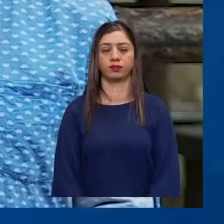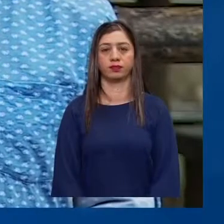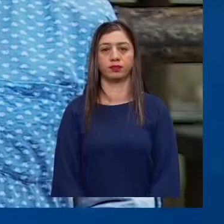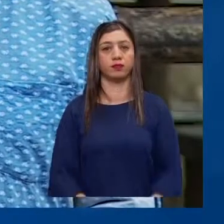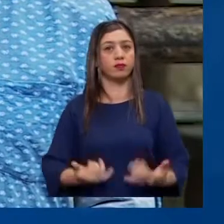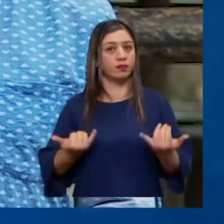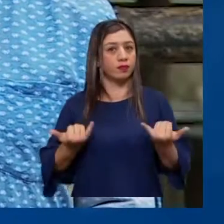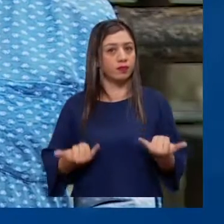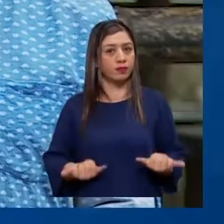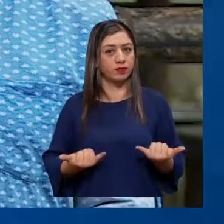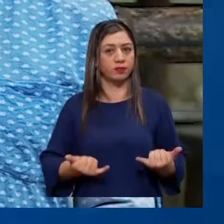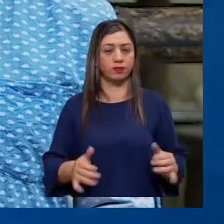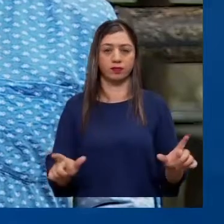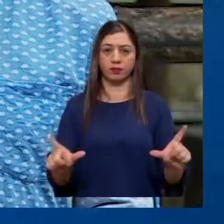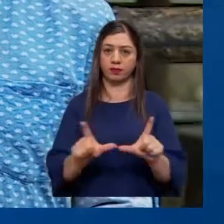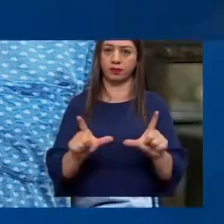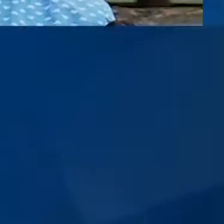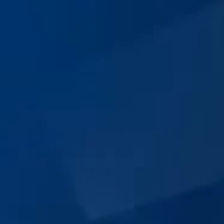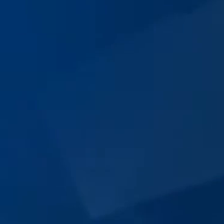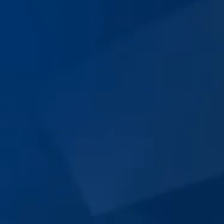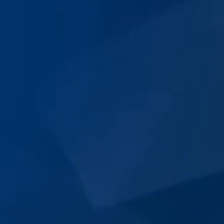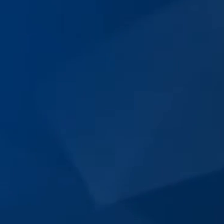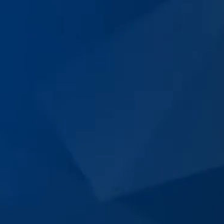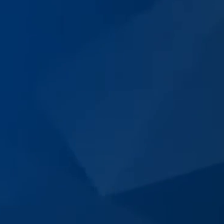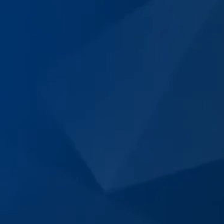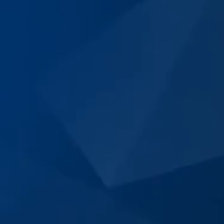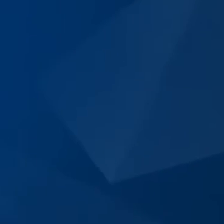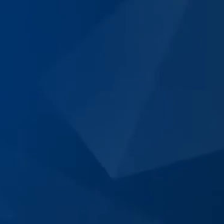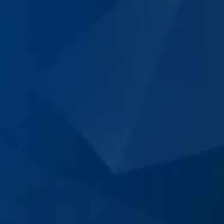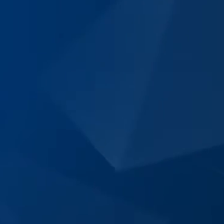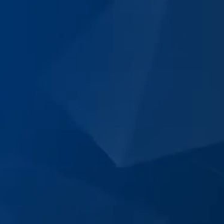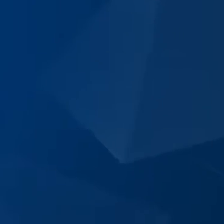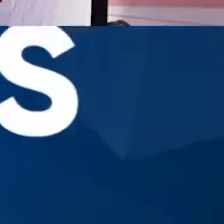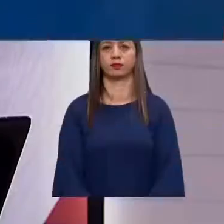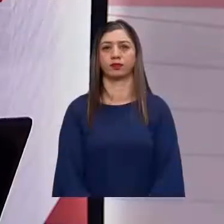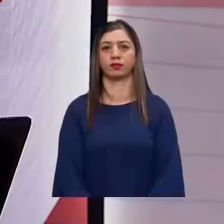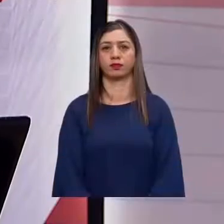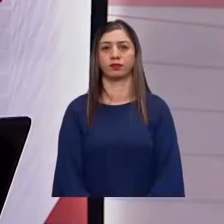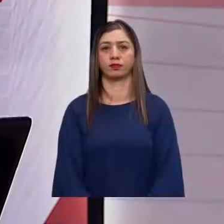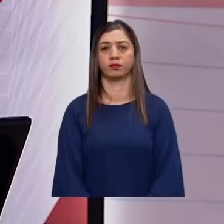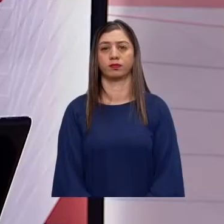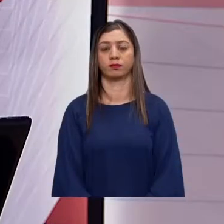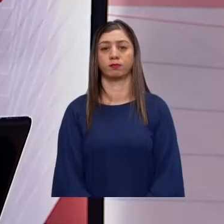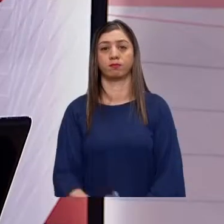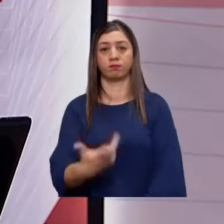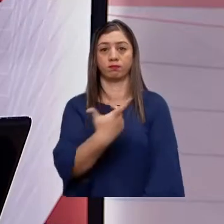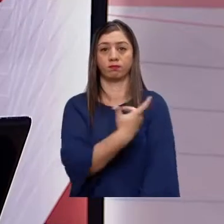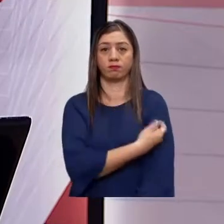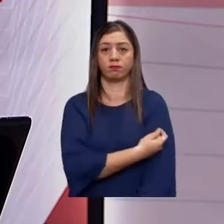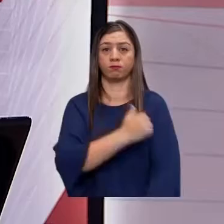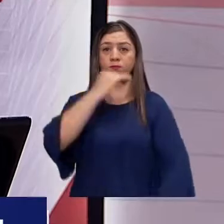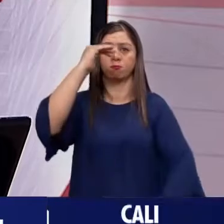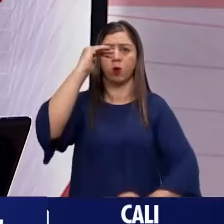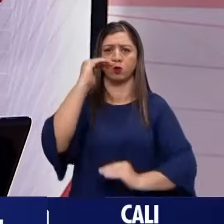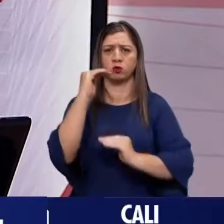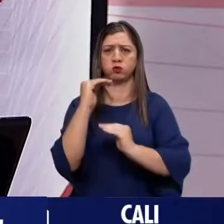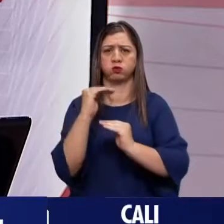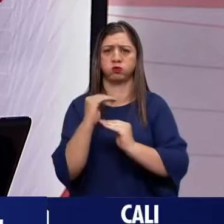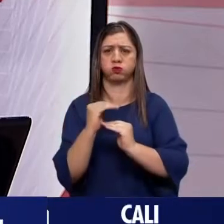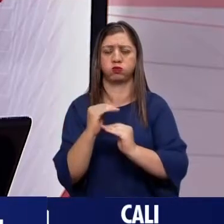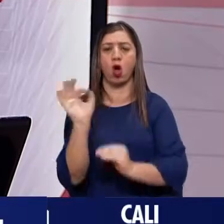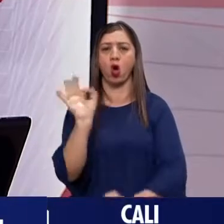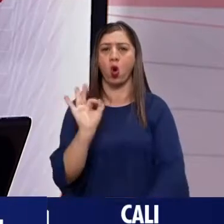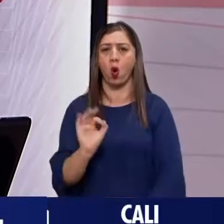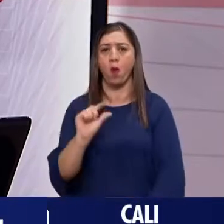Por ahora, a nuestros televidentes les cuento que por el bajo porcentaje en esquemas completos de vacunación contra el COVID-19,